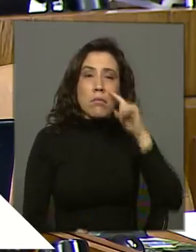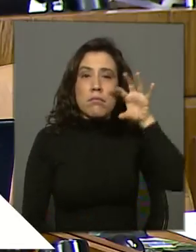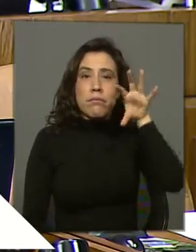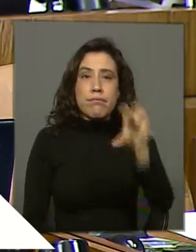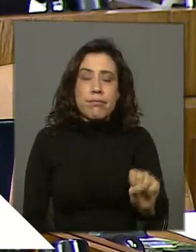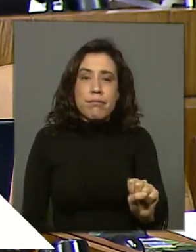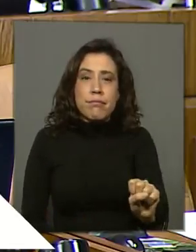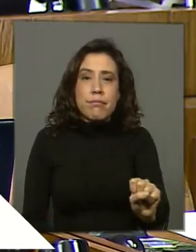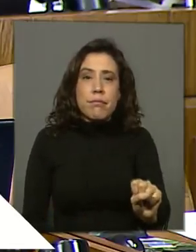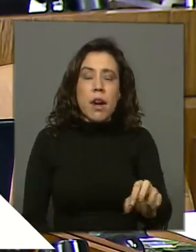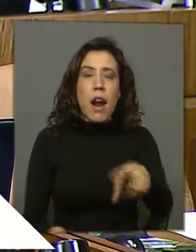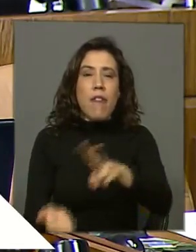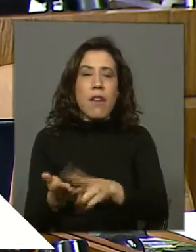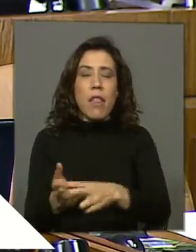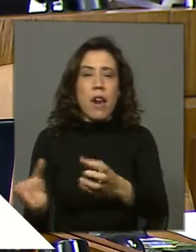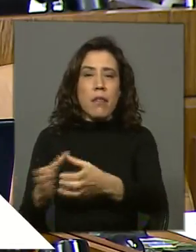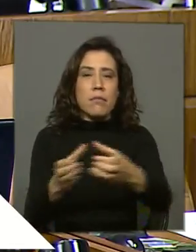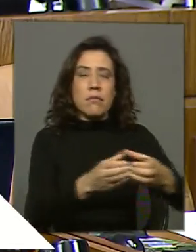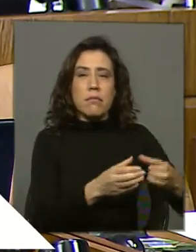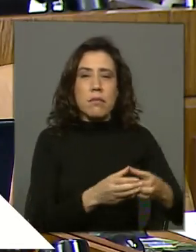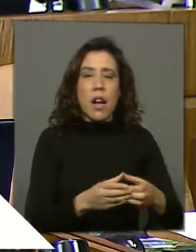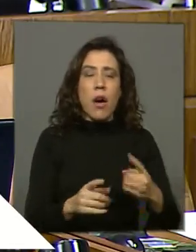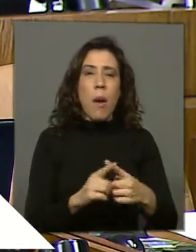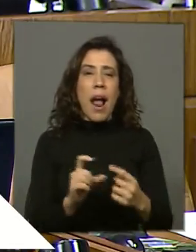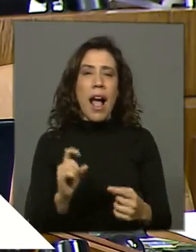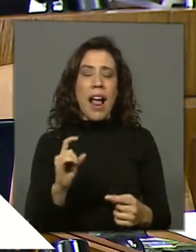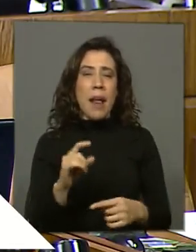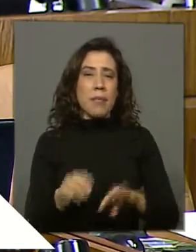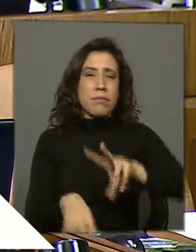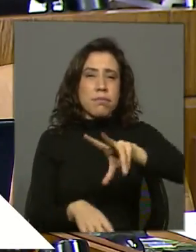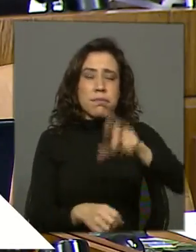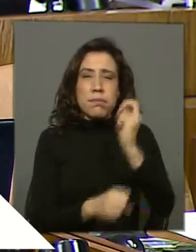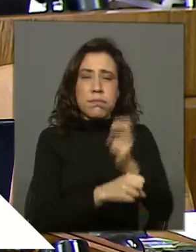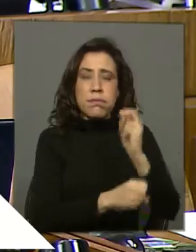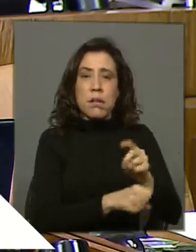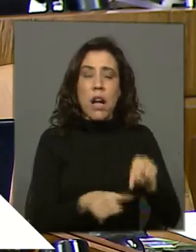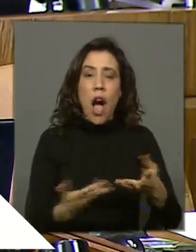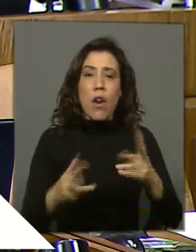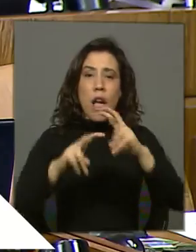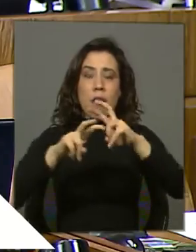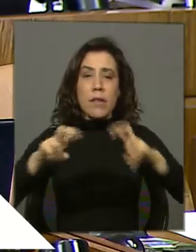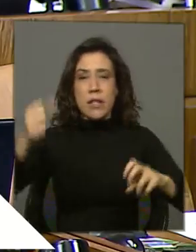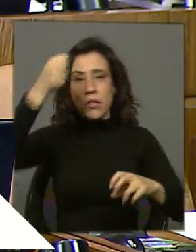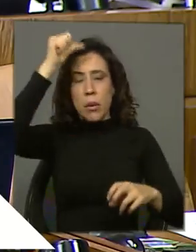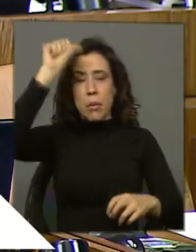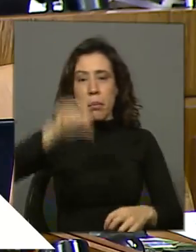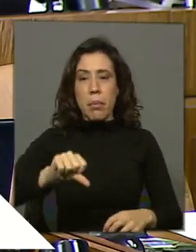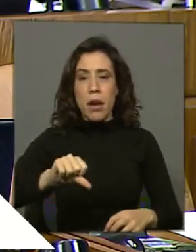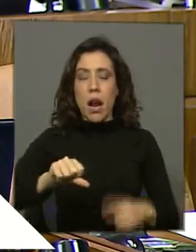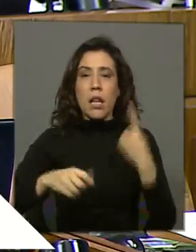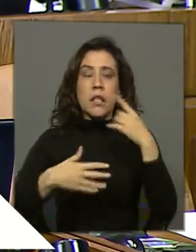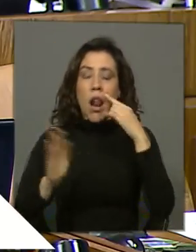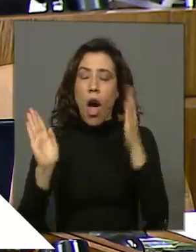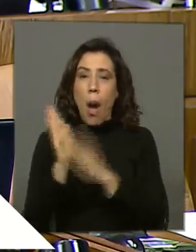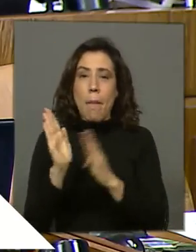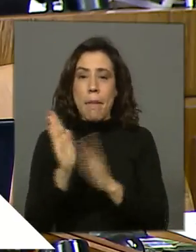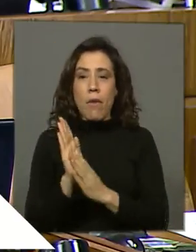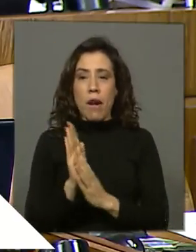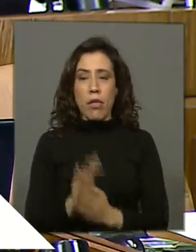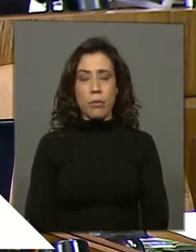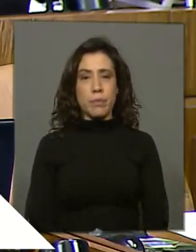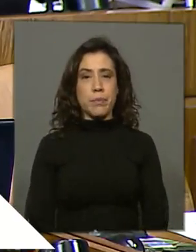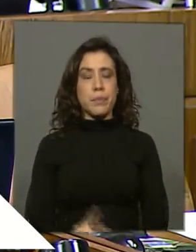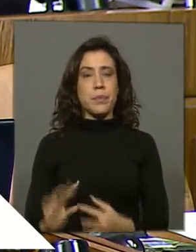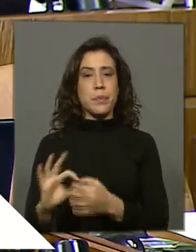efectivamente estas verdaderas bandas criminales que como digo hoy día la investigación penal lo digo acreditando el 8 y en